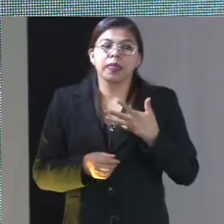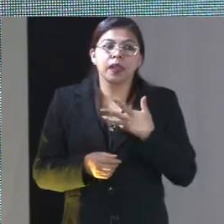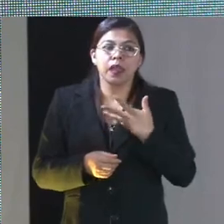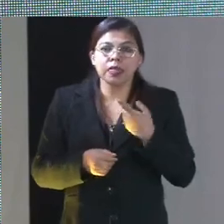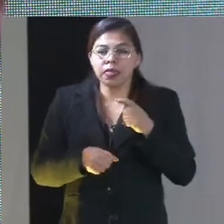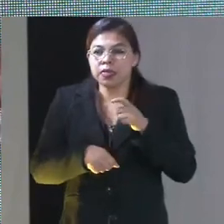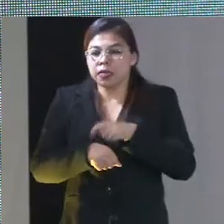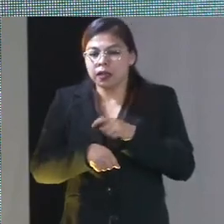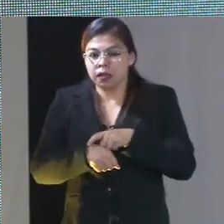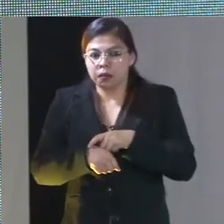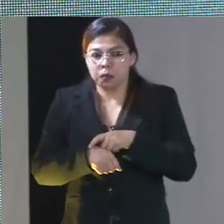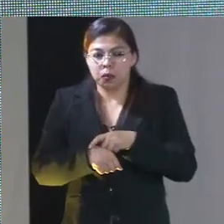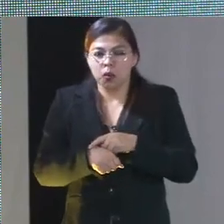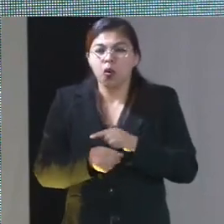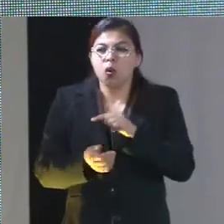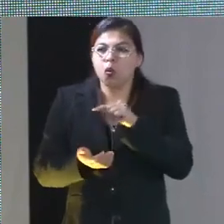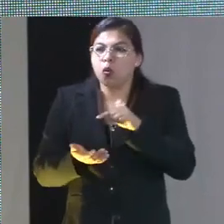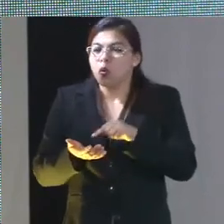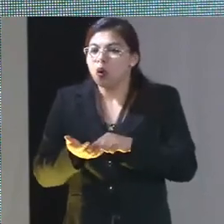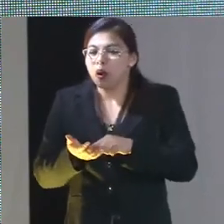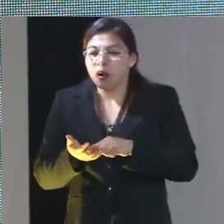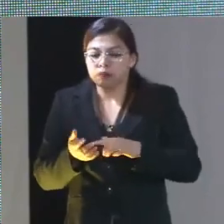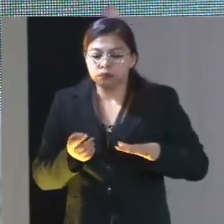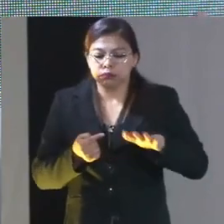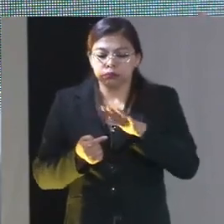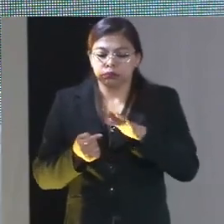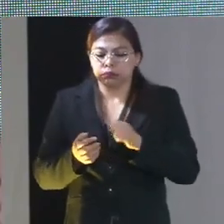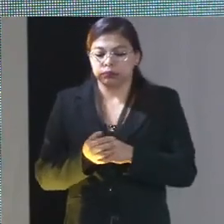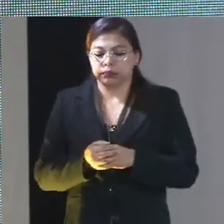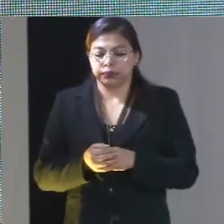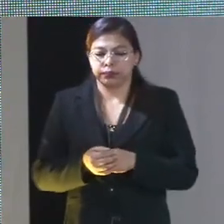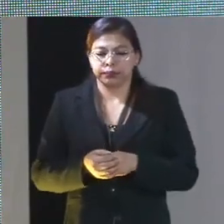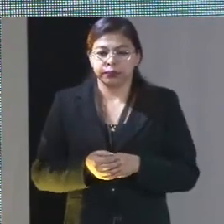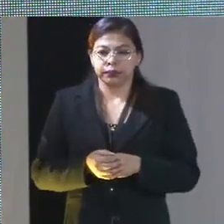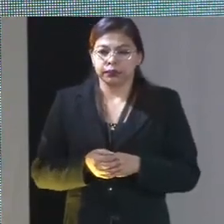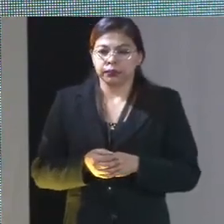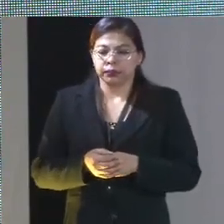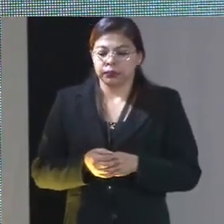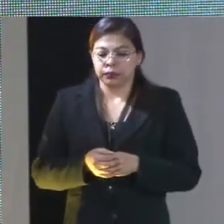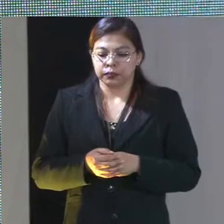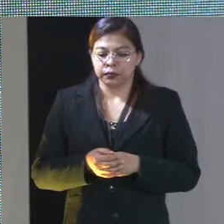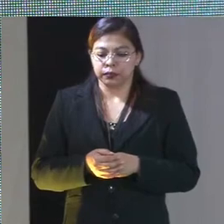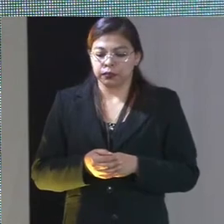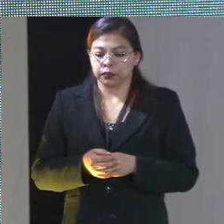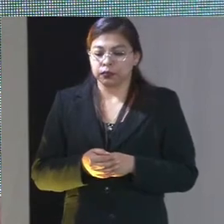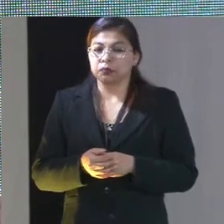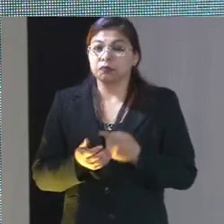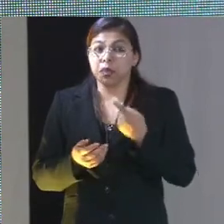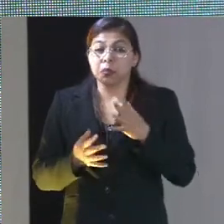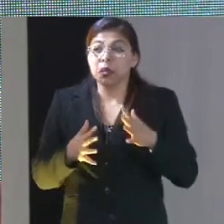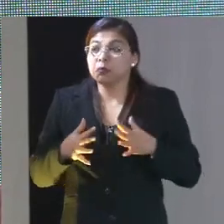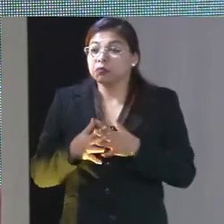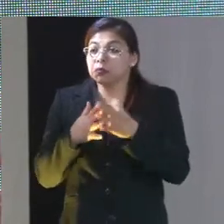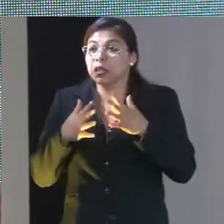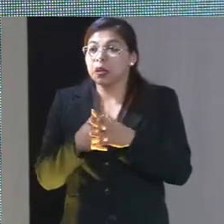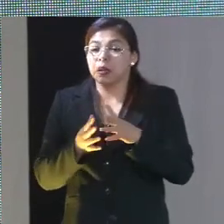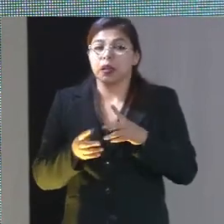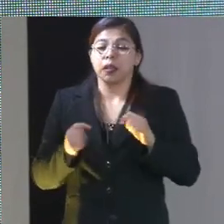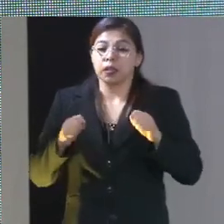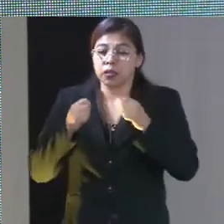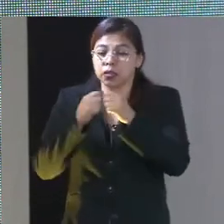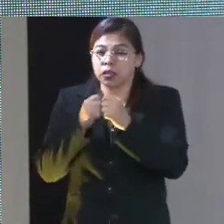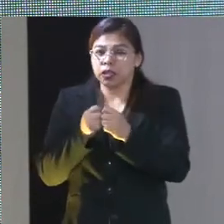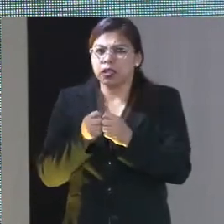tiempo, unidad de espacio y unidad de acción. Perfecto. La proverbial batalla por Tenochtitlan dura un par de